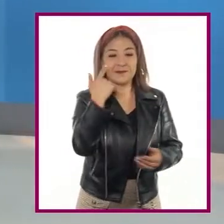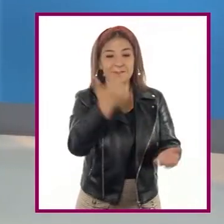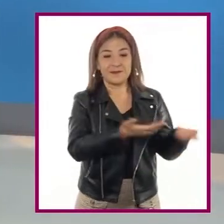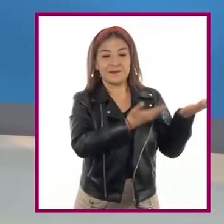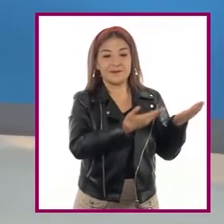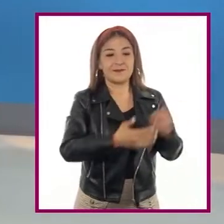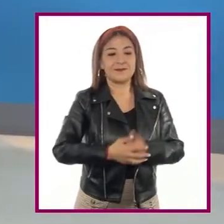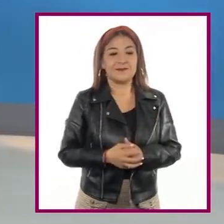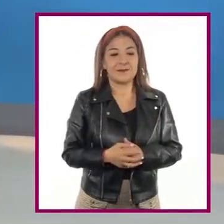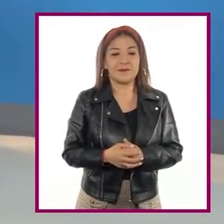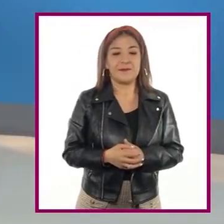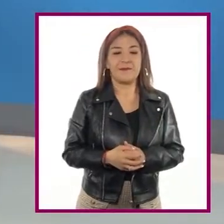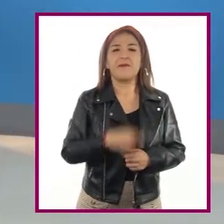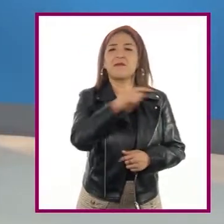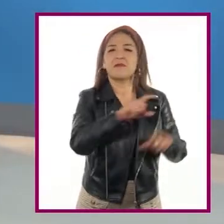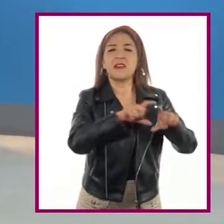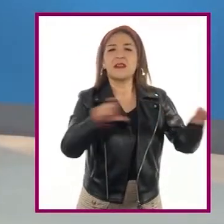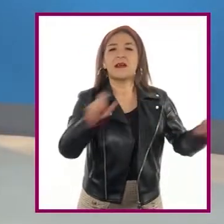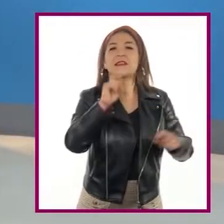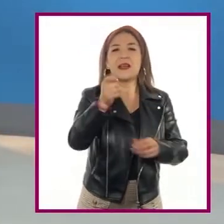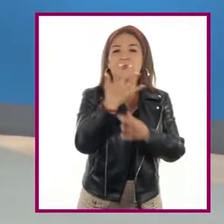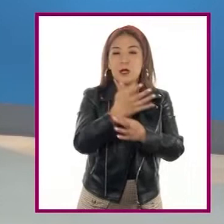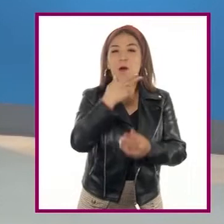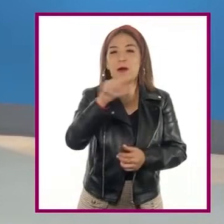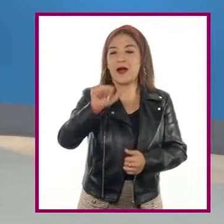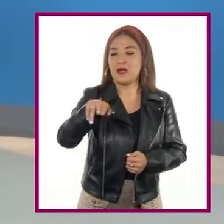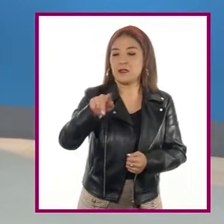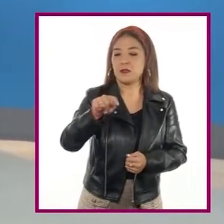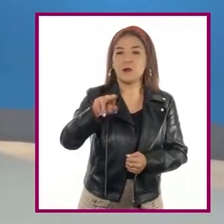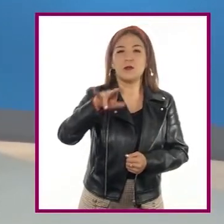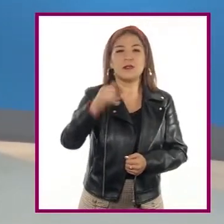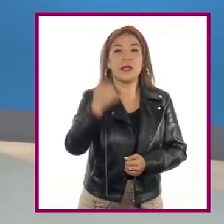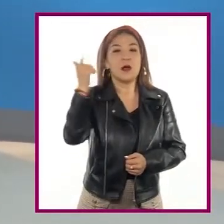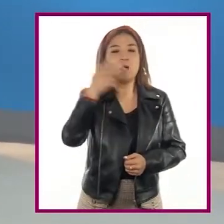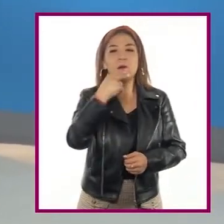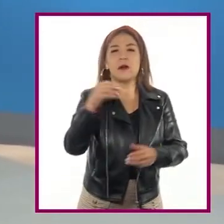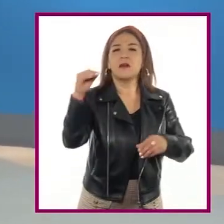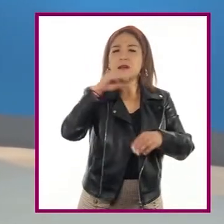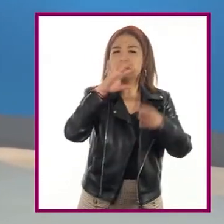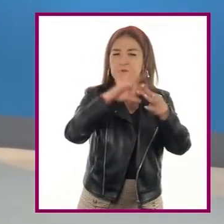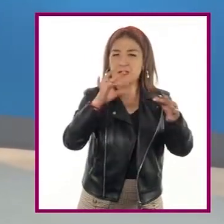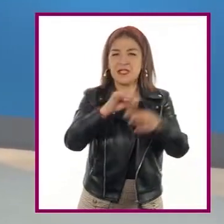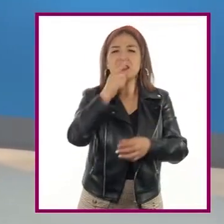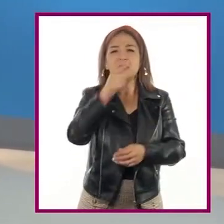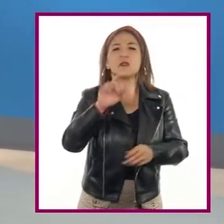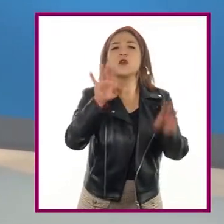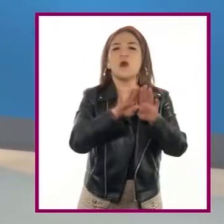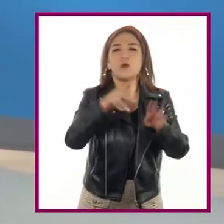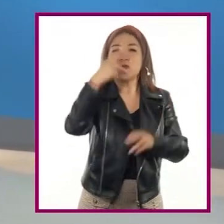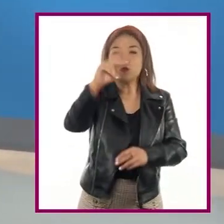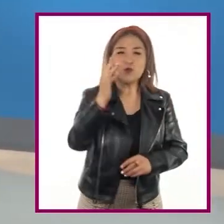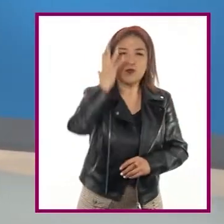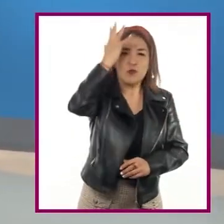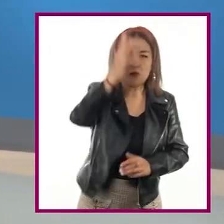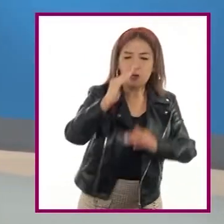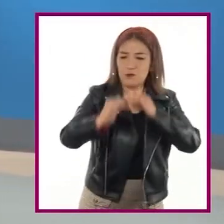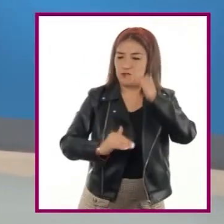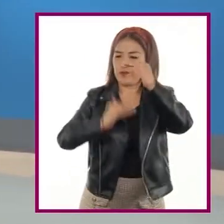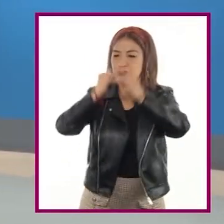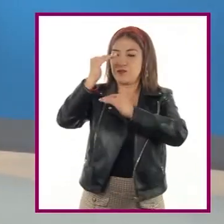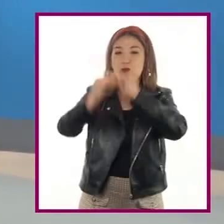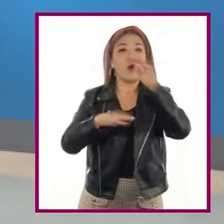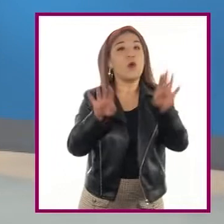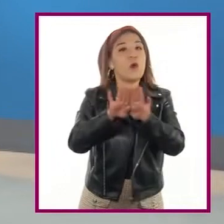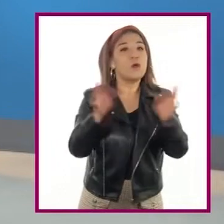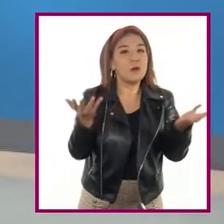destino"? Esta frase es de Anthony Robbins y nos ayuda a entender cómo nuestro futuro se construye a partir de las decisiones